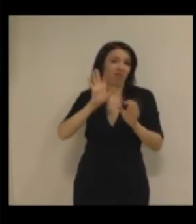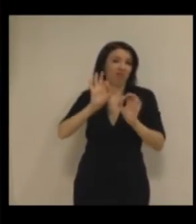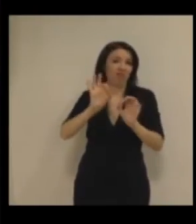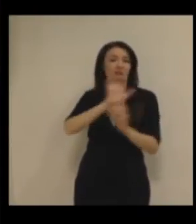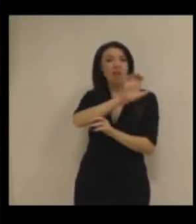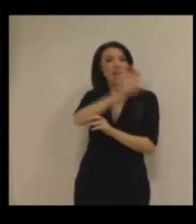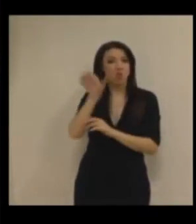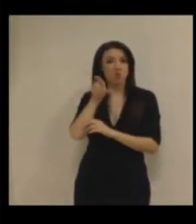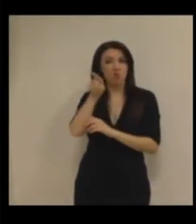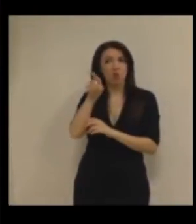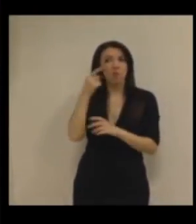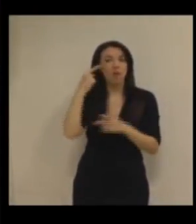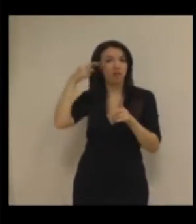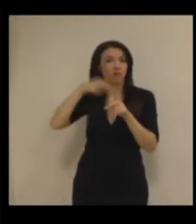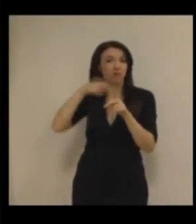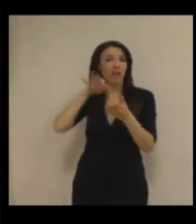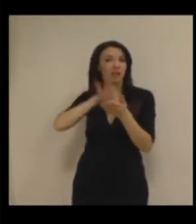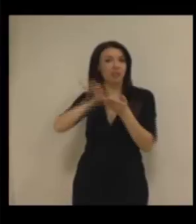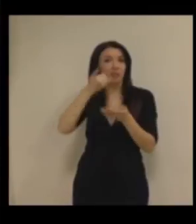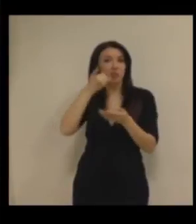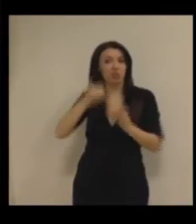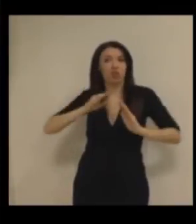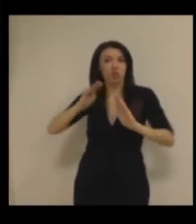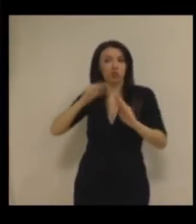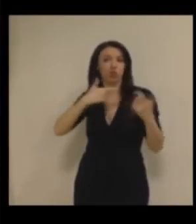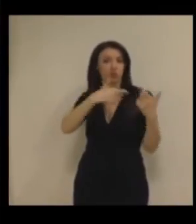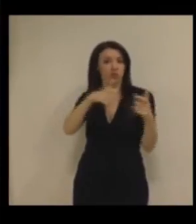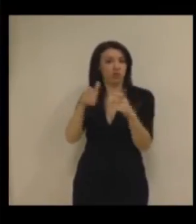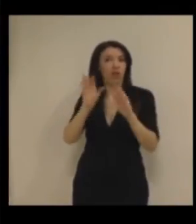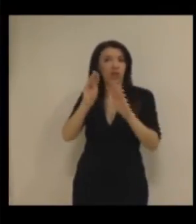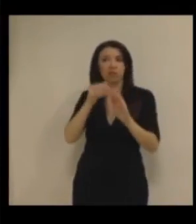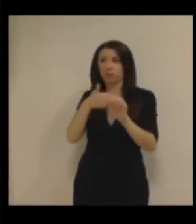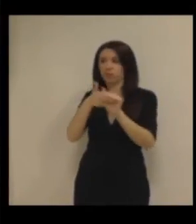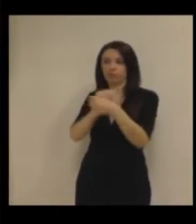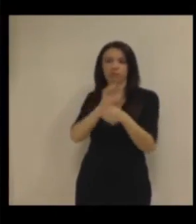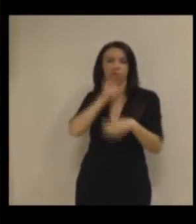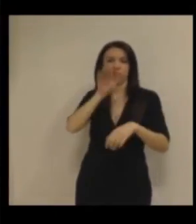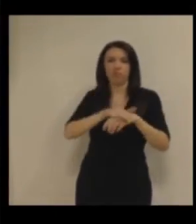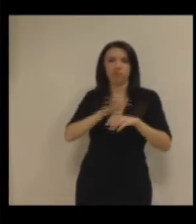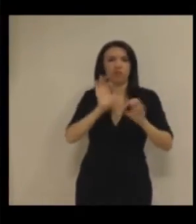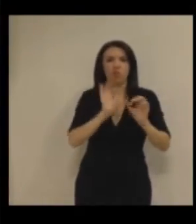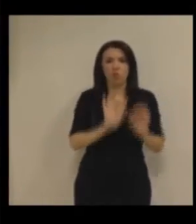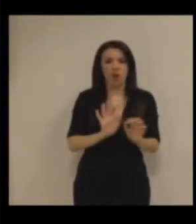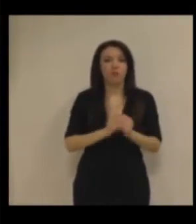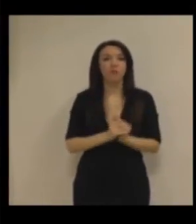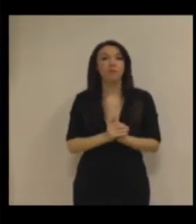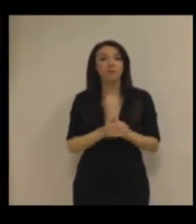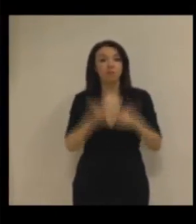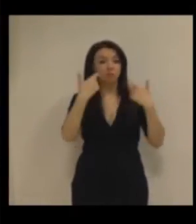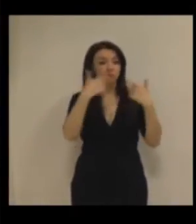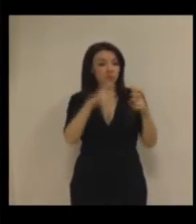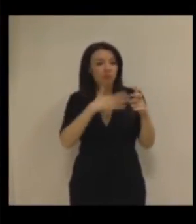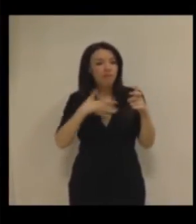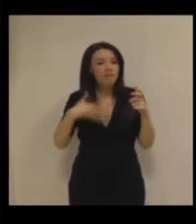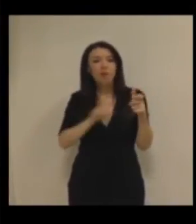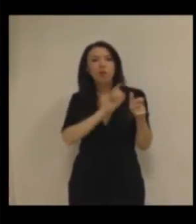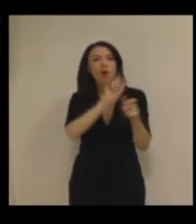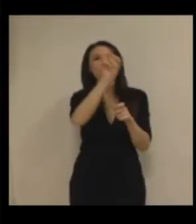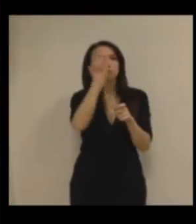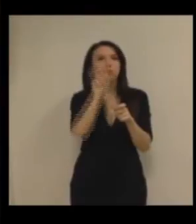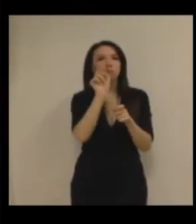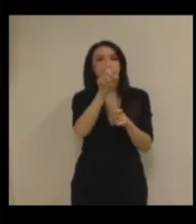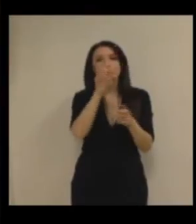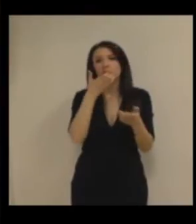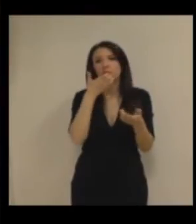para agrupar los servicios electrónicos. Bueno, una vez dentro de esta categoría, entramos en la que queremos y vamos a